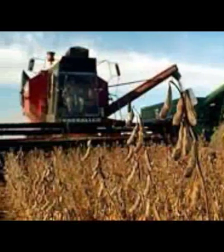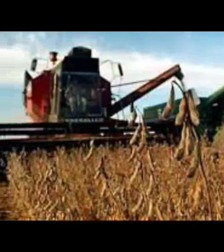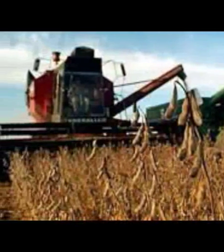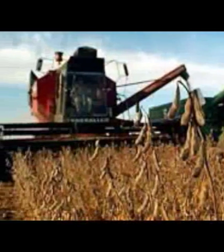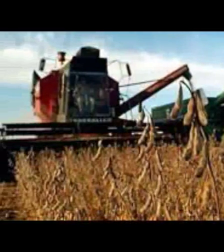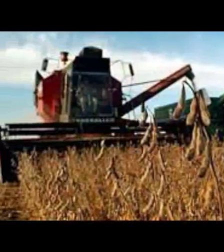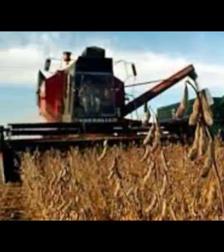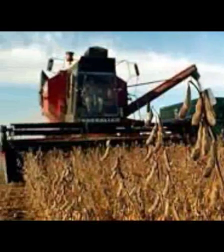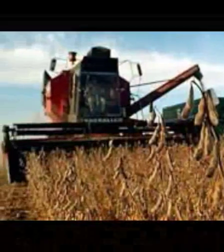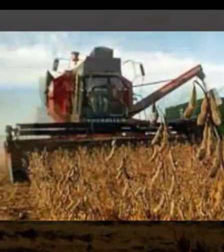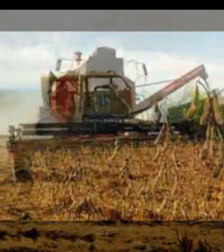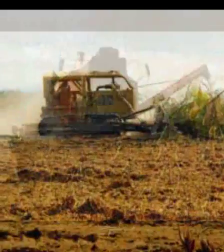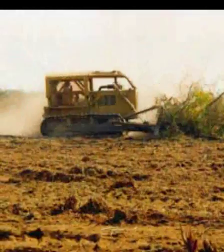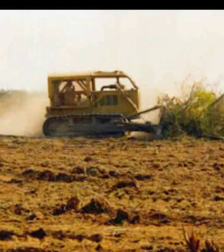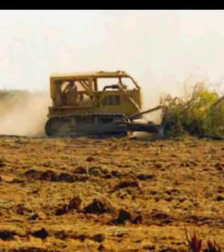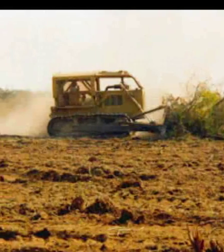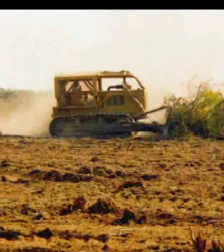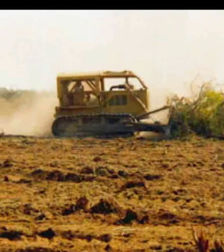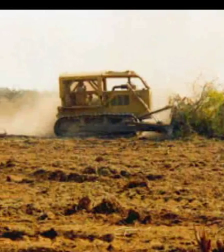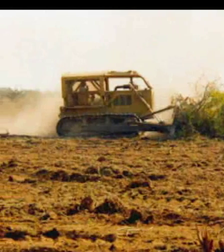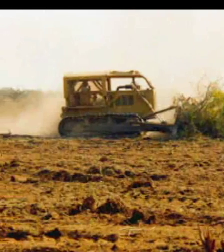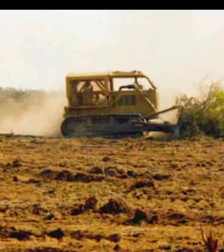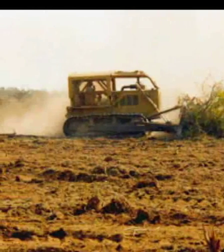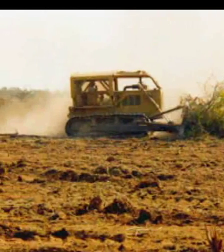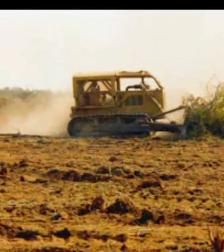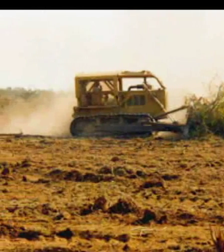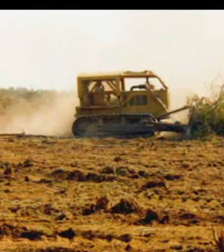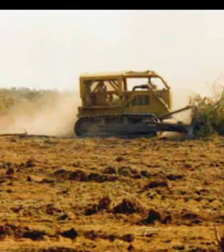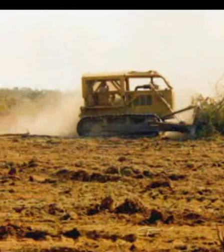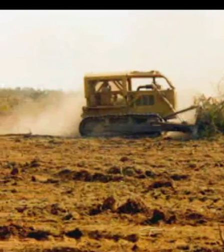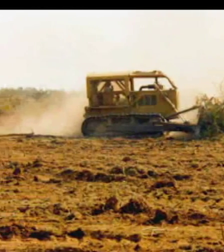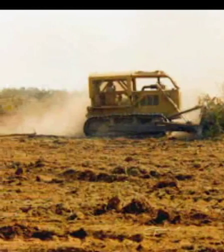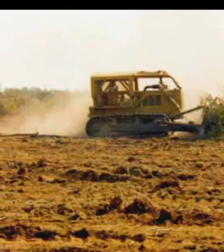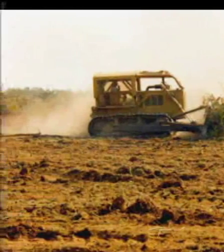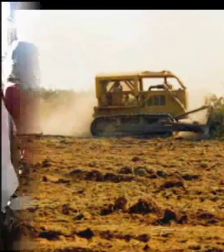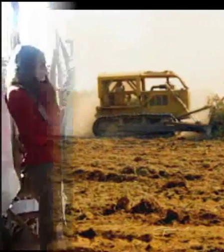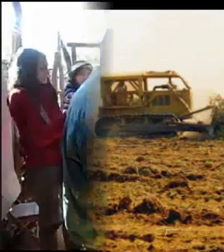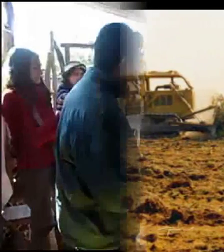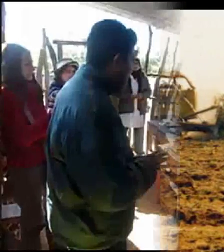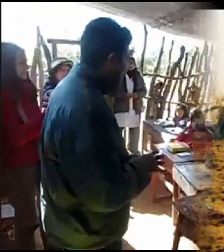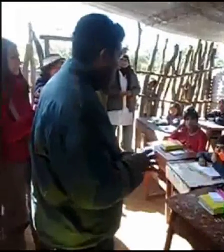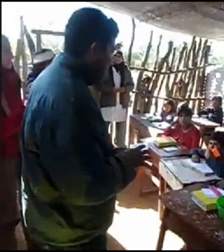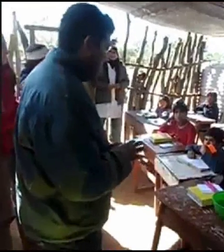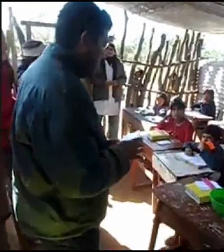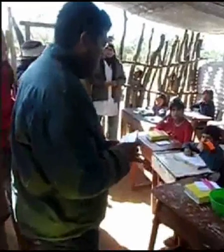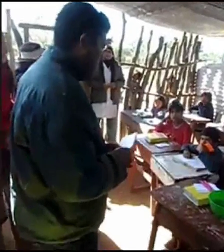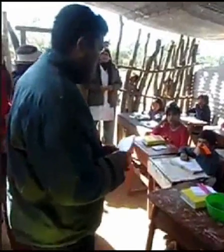hemos obtenido después de esa debacle de 2001 se mantenga y se mejore.